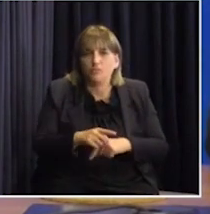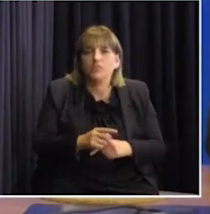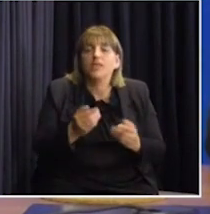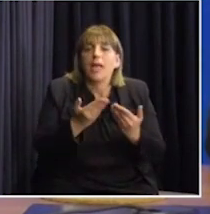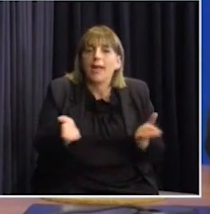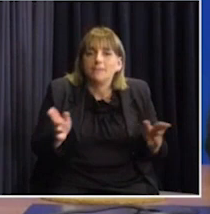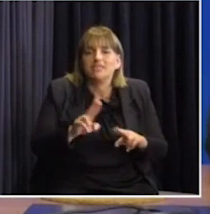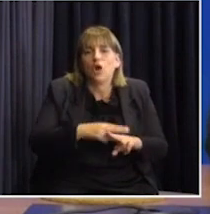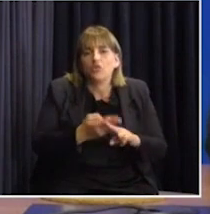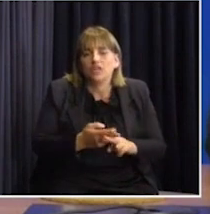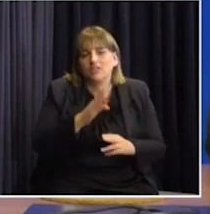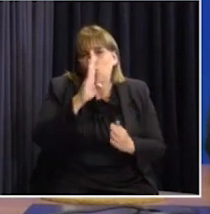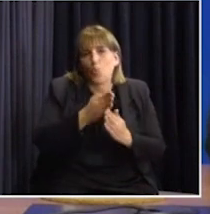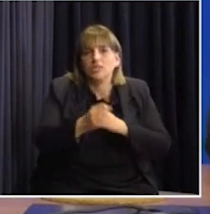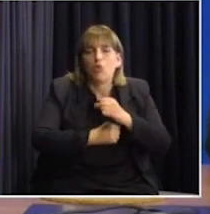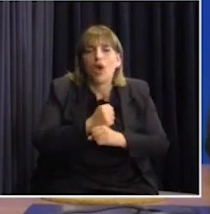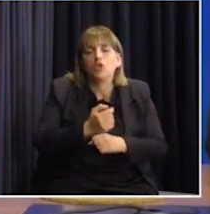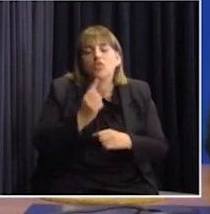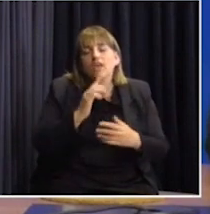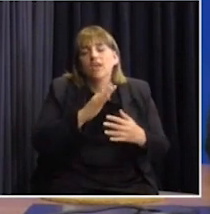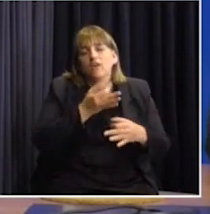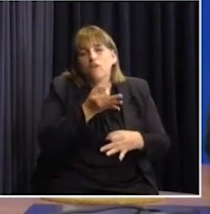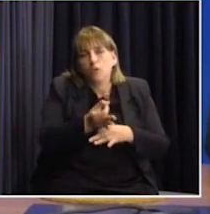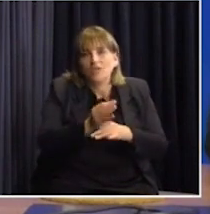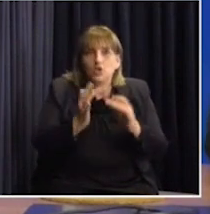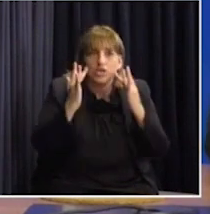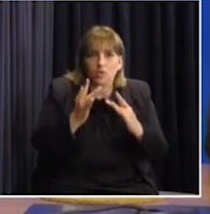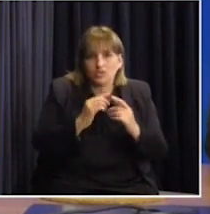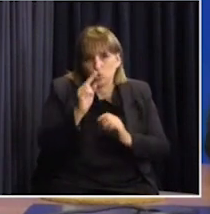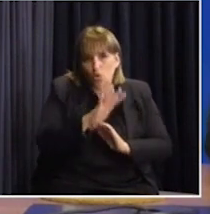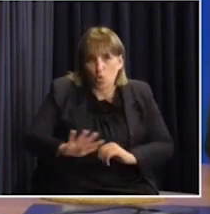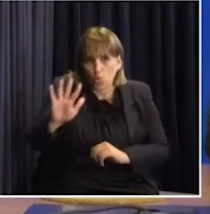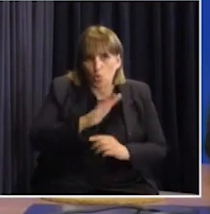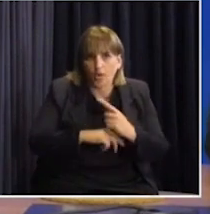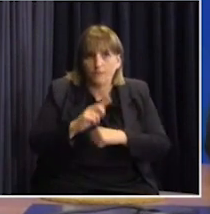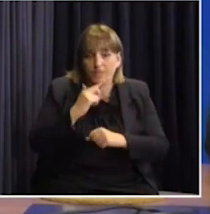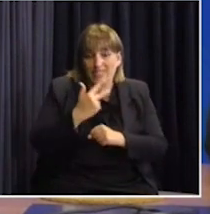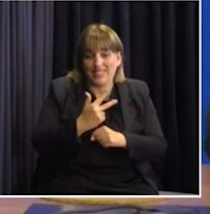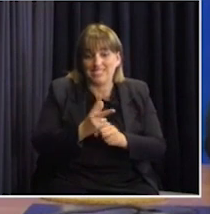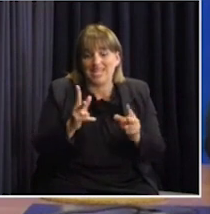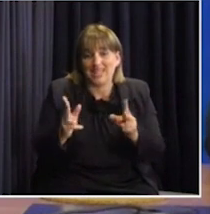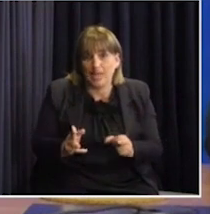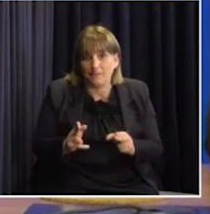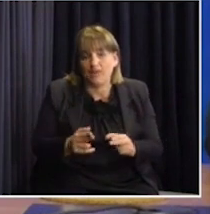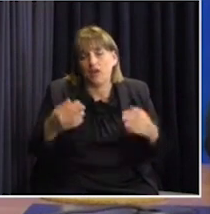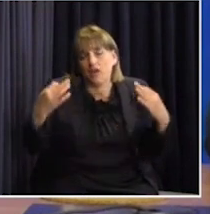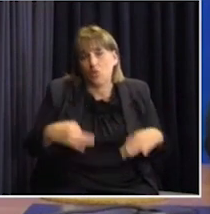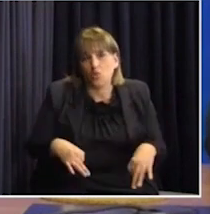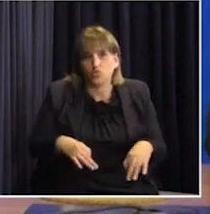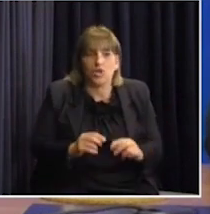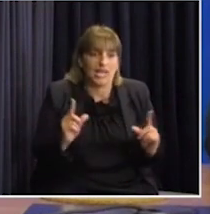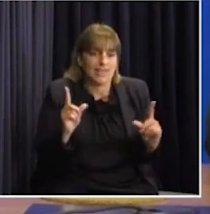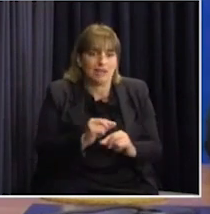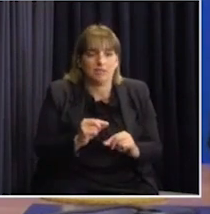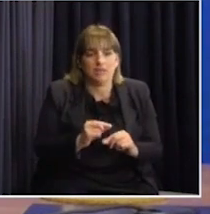último año de formación en educación en todo el país la tercera etapa es la que obviamente culmina